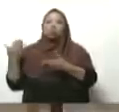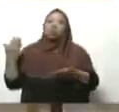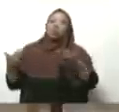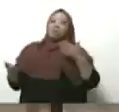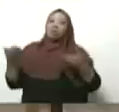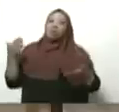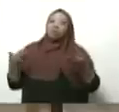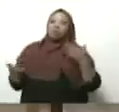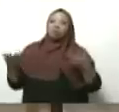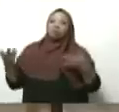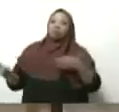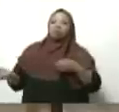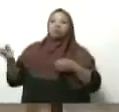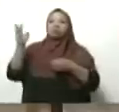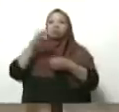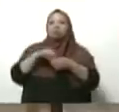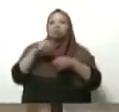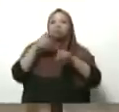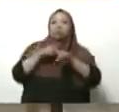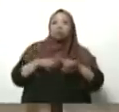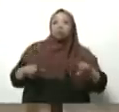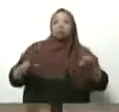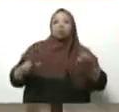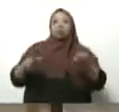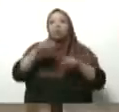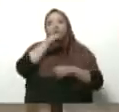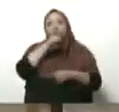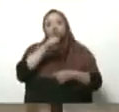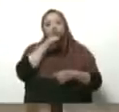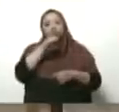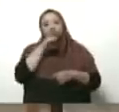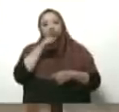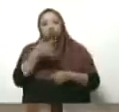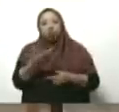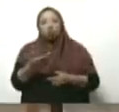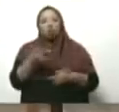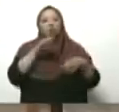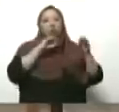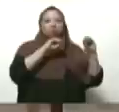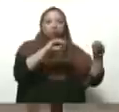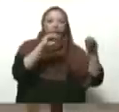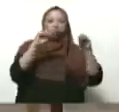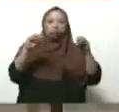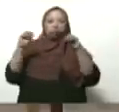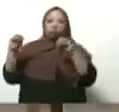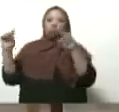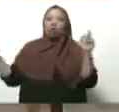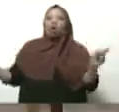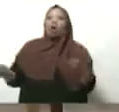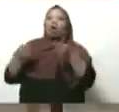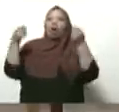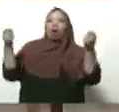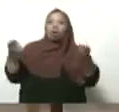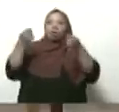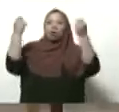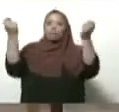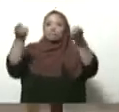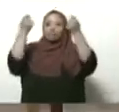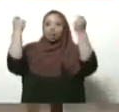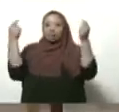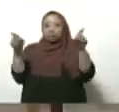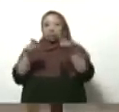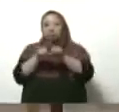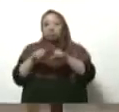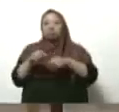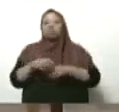ellos se incorporará a la difusión de material informativo alusivo esta campaña yo quiero destacar un